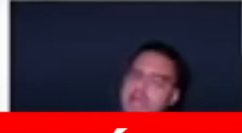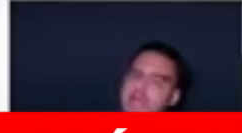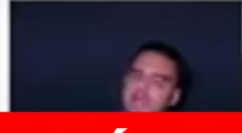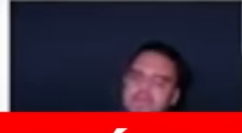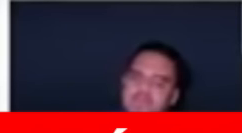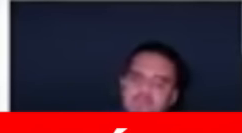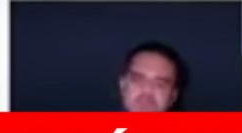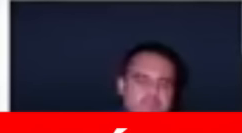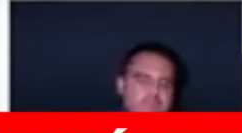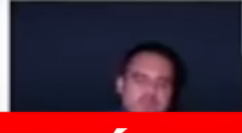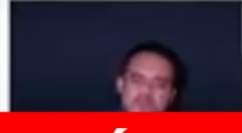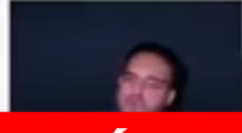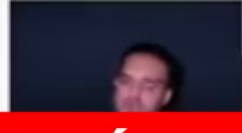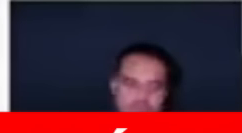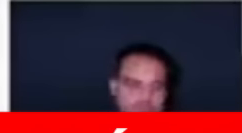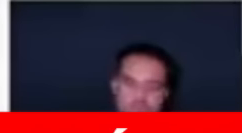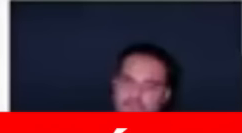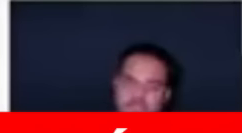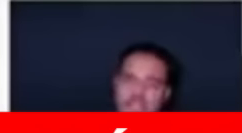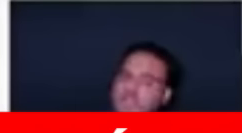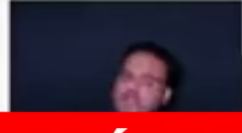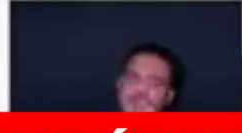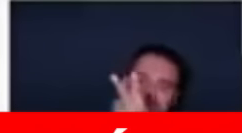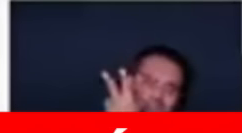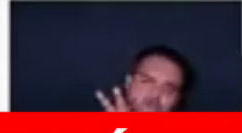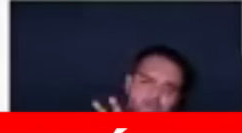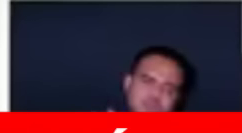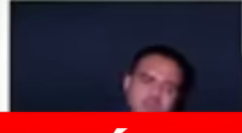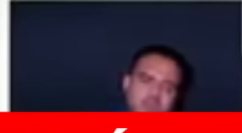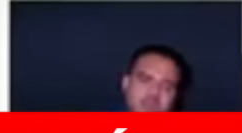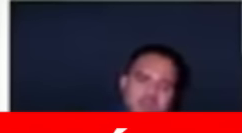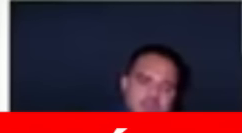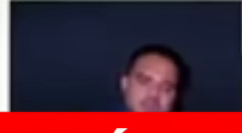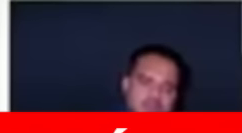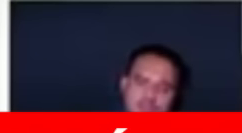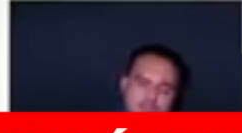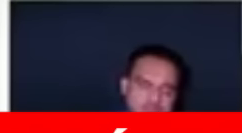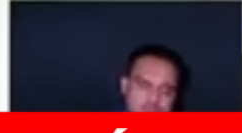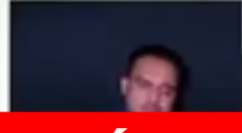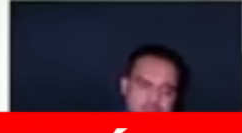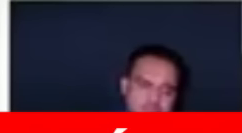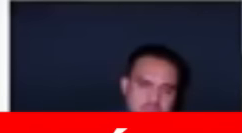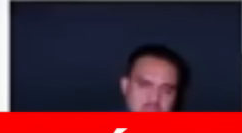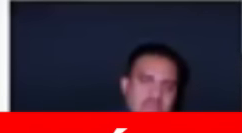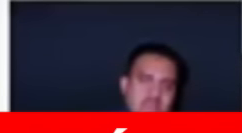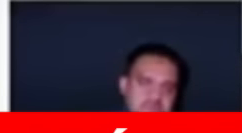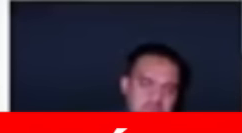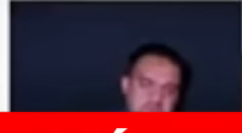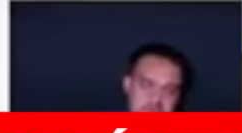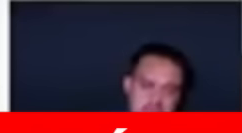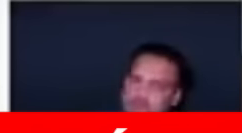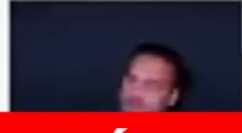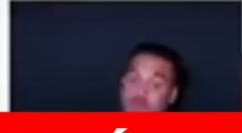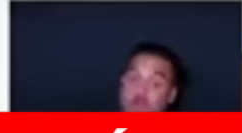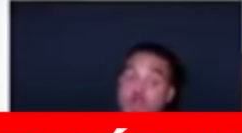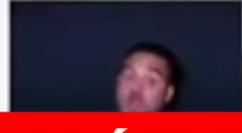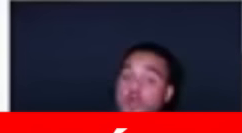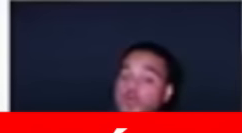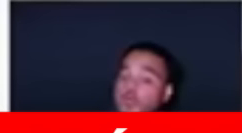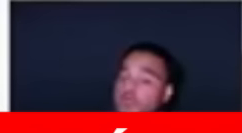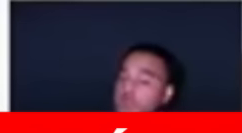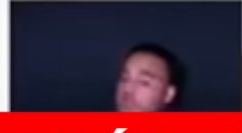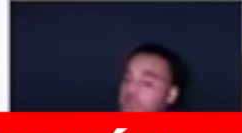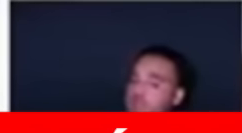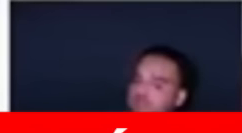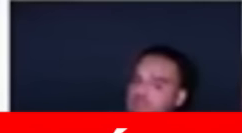no. No es una estrategia marcada por la conveniencia. Combatir al crimen es, ante